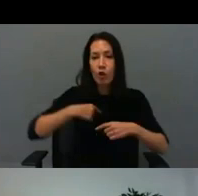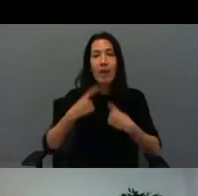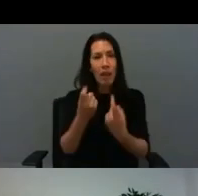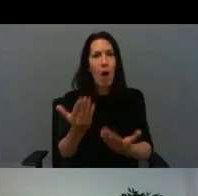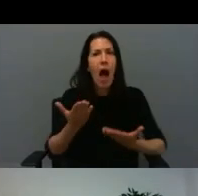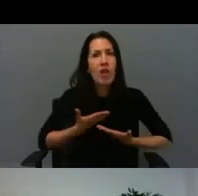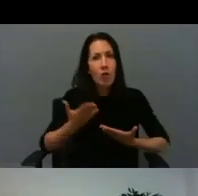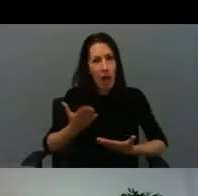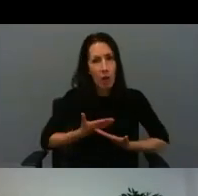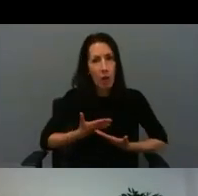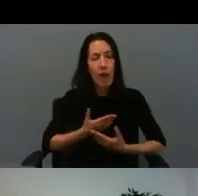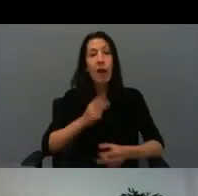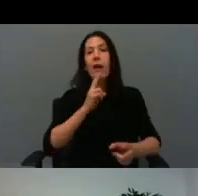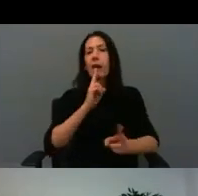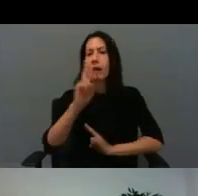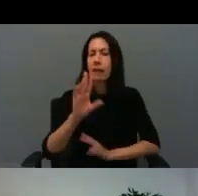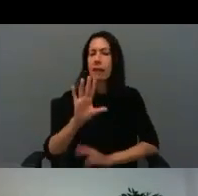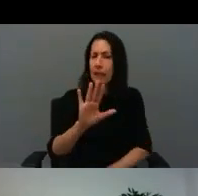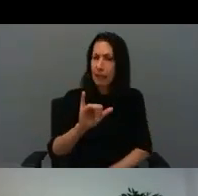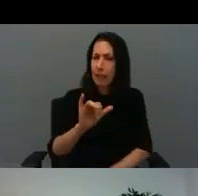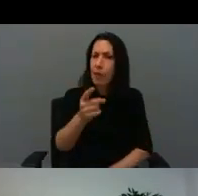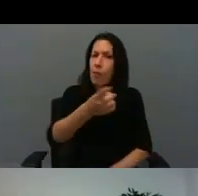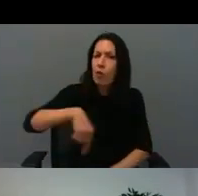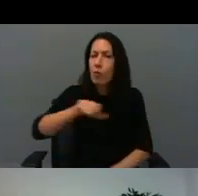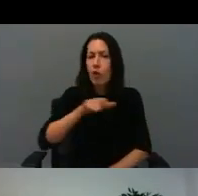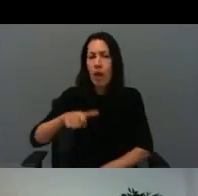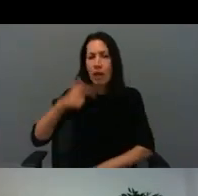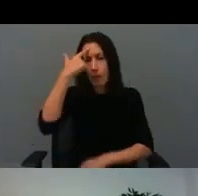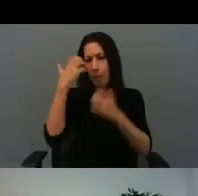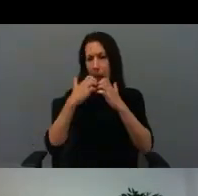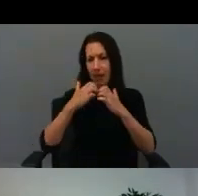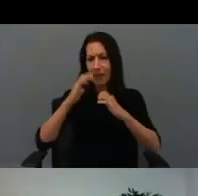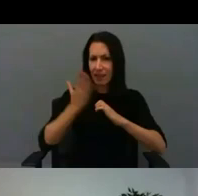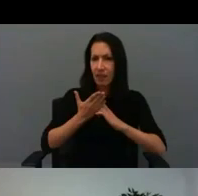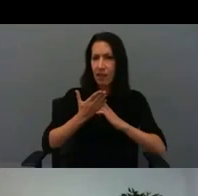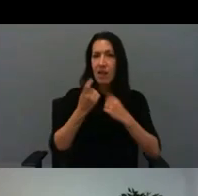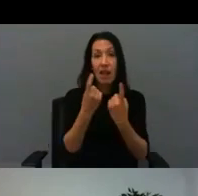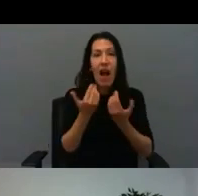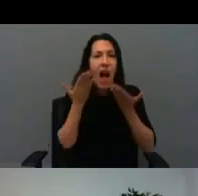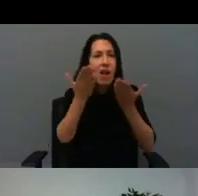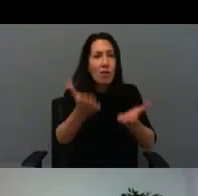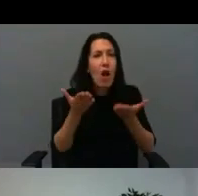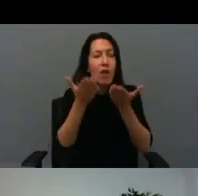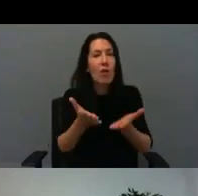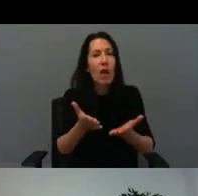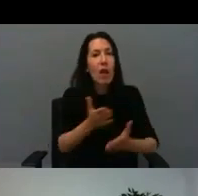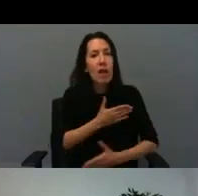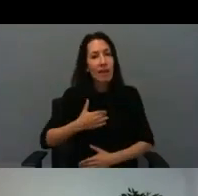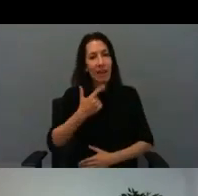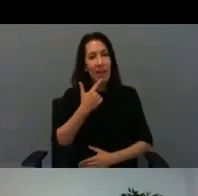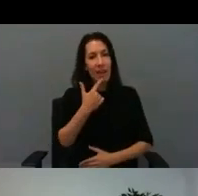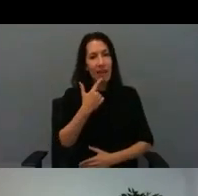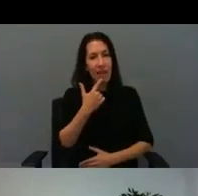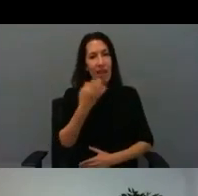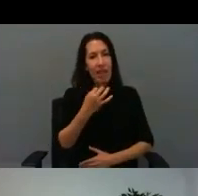el hecho de que las personas con parálisis cerebral necesitéis muchas ayudas no justifica que os tengáis que